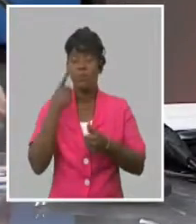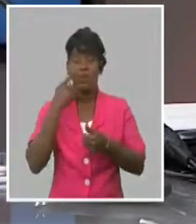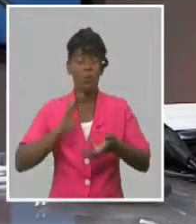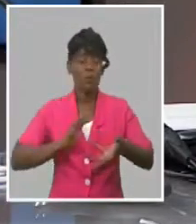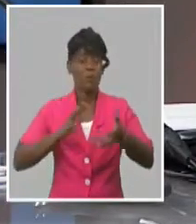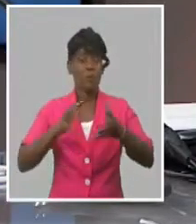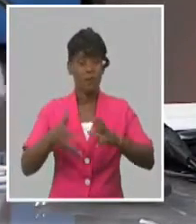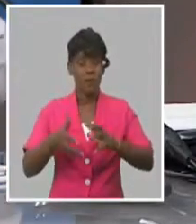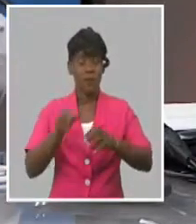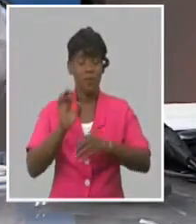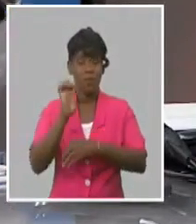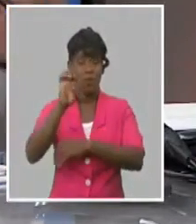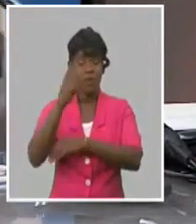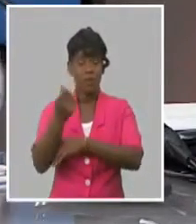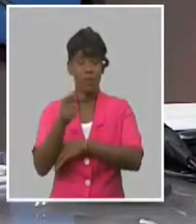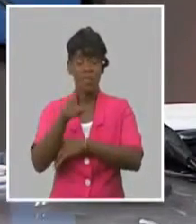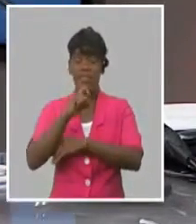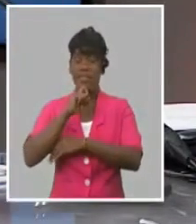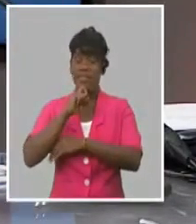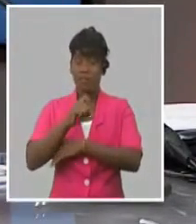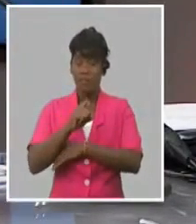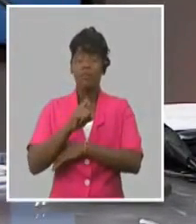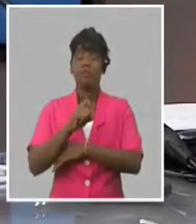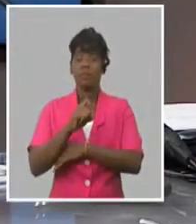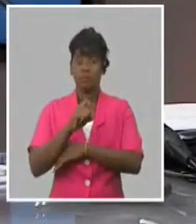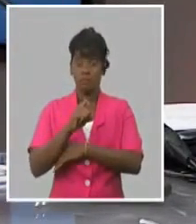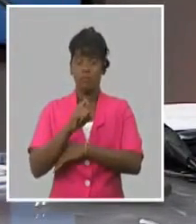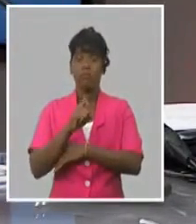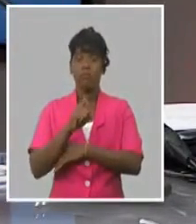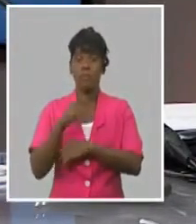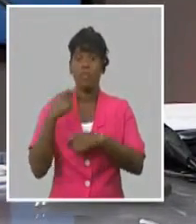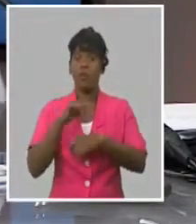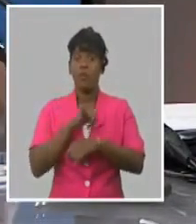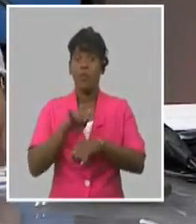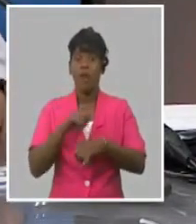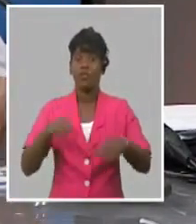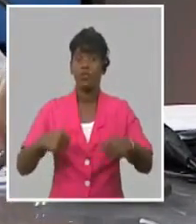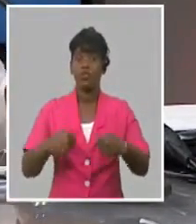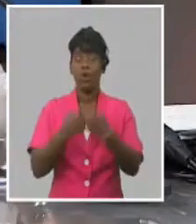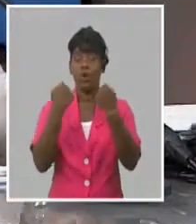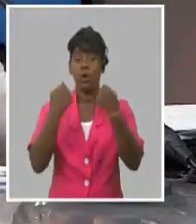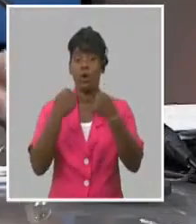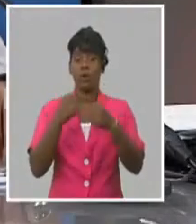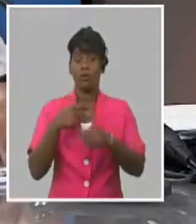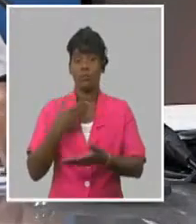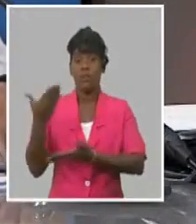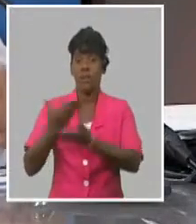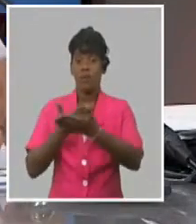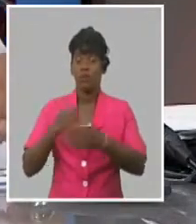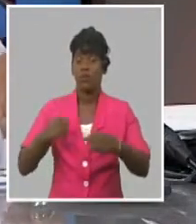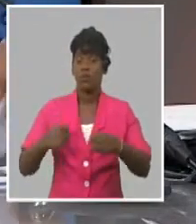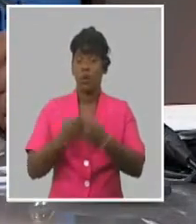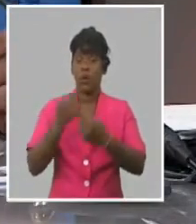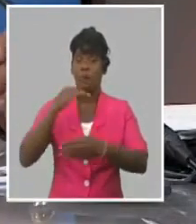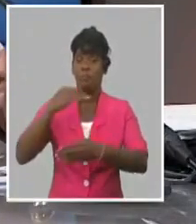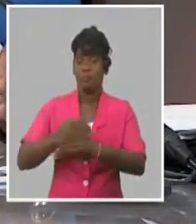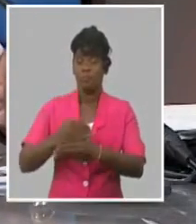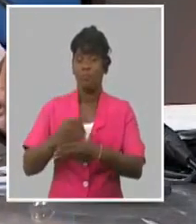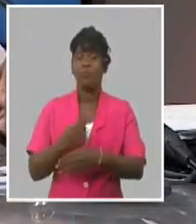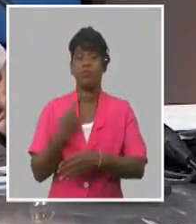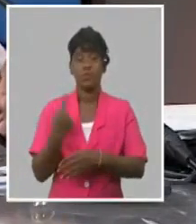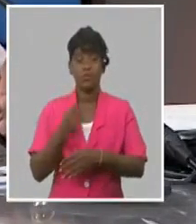tienen y con los efectos que pudiera tener en la población. Esa es la